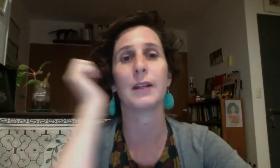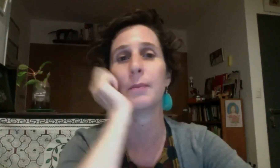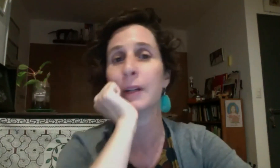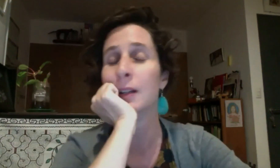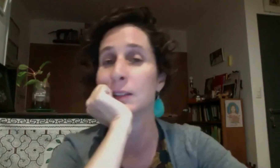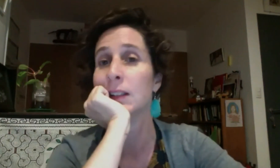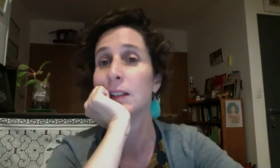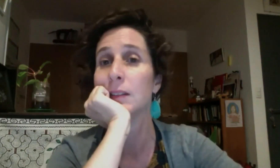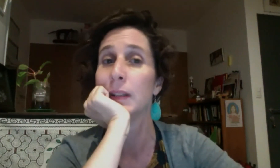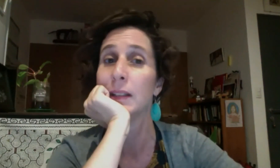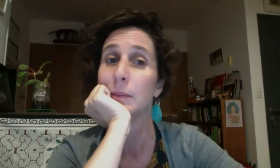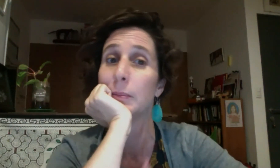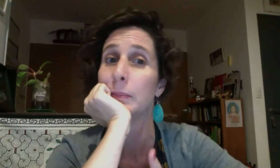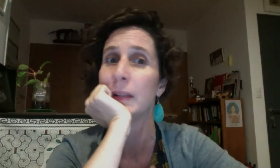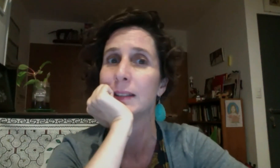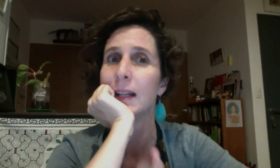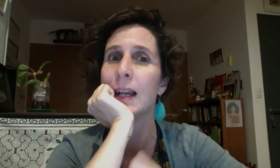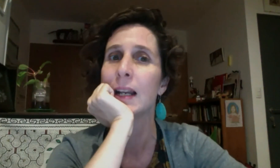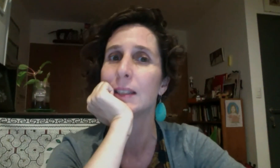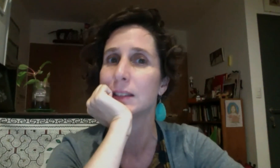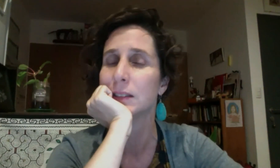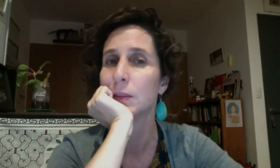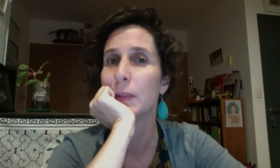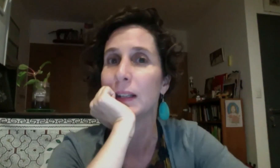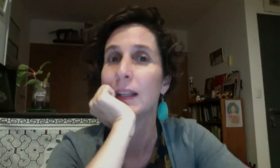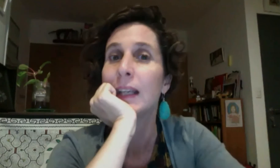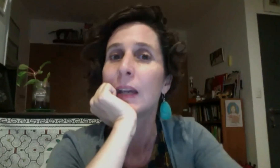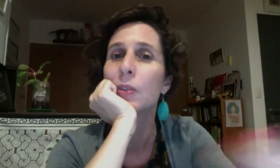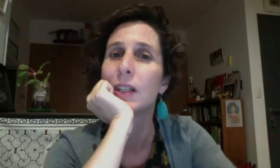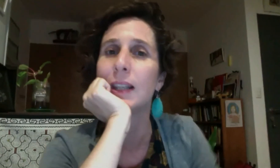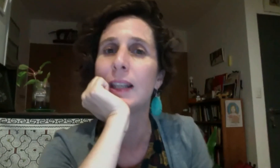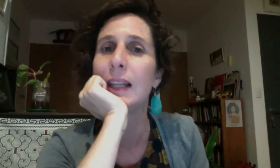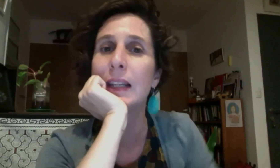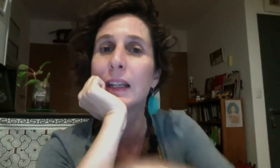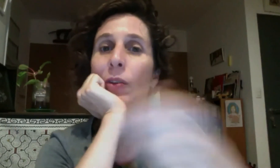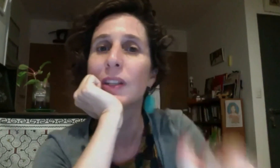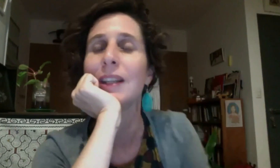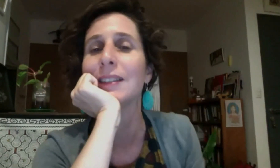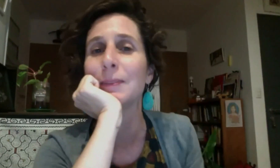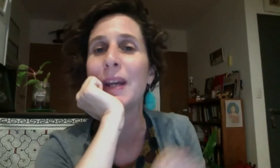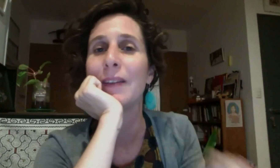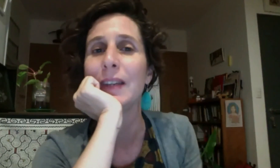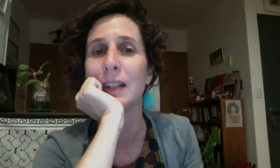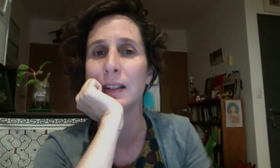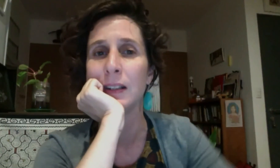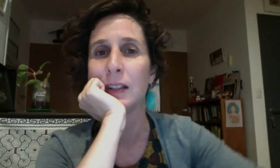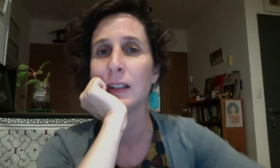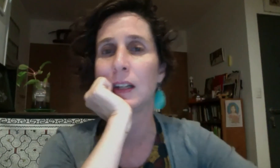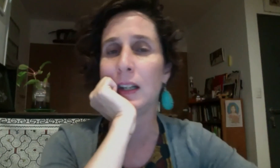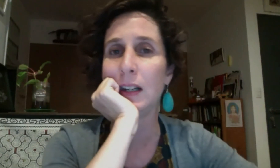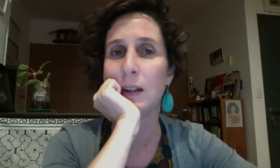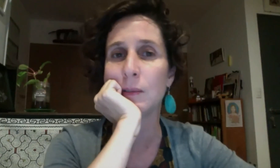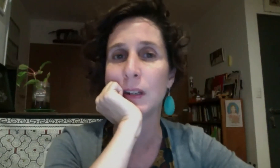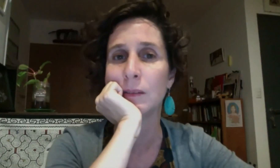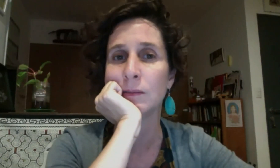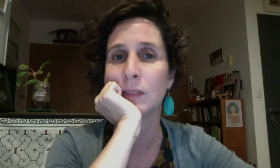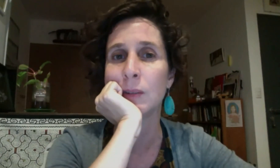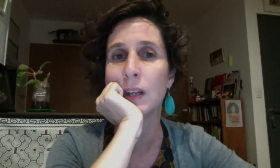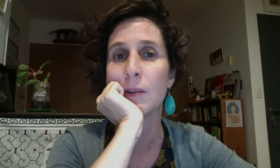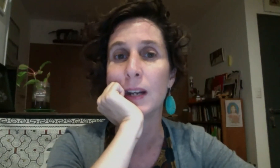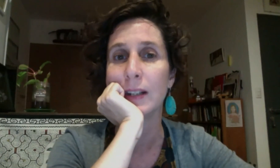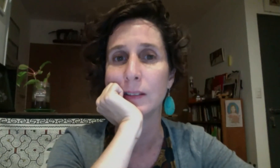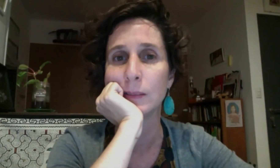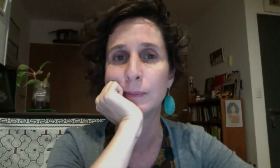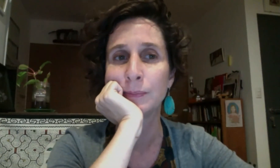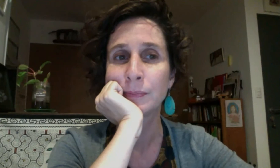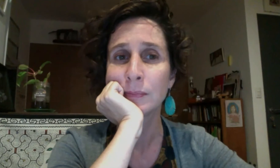Para hacer las clases, ¿no? ¿Qué cosa le das de leer? ¿Qué cosa le das para ver a un